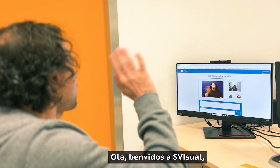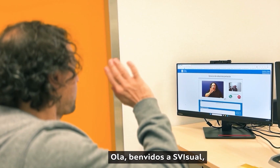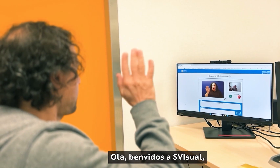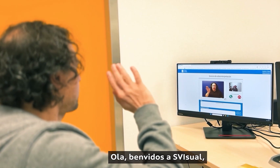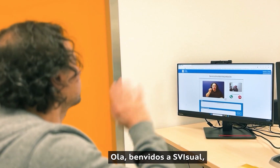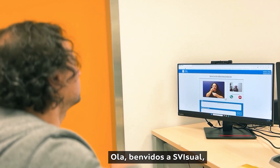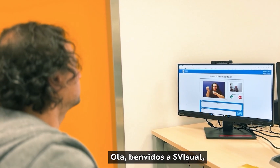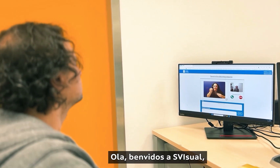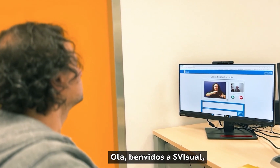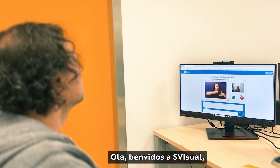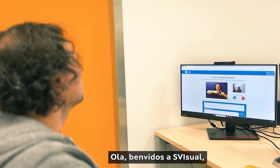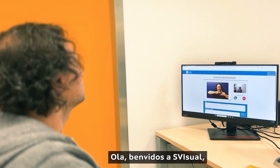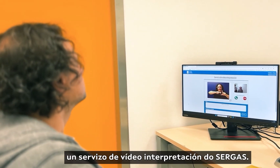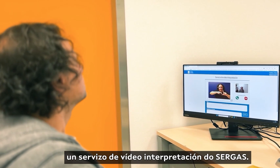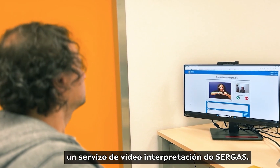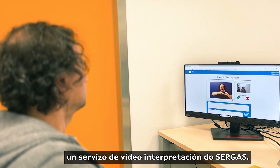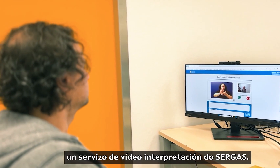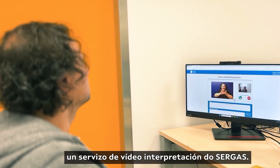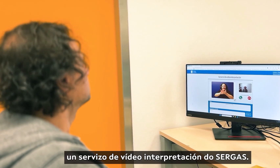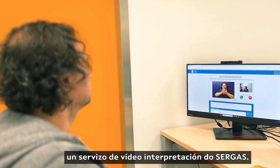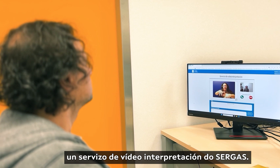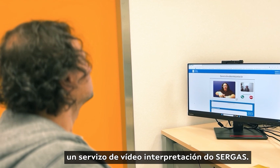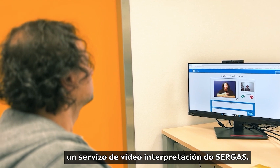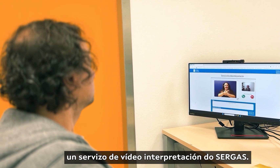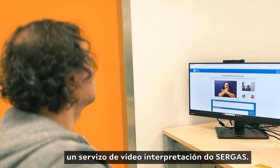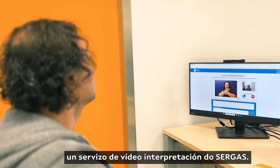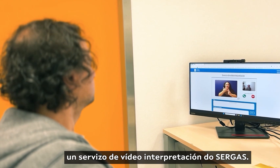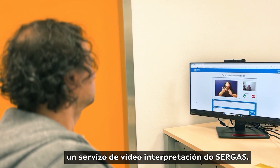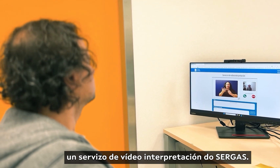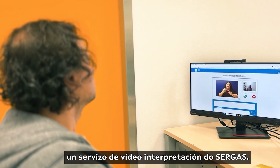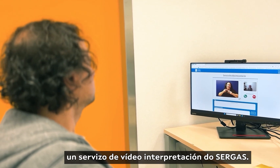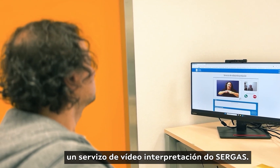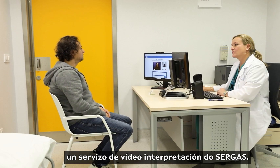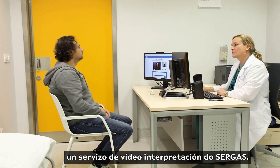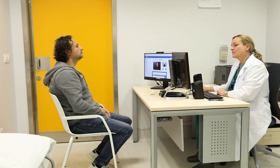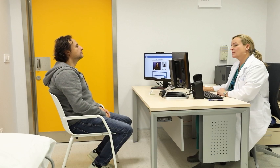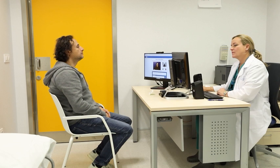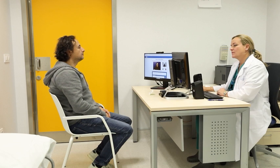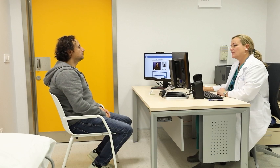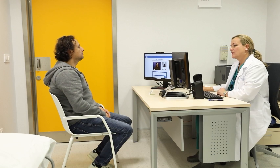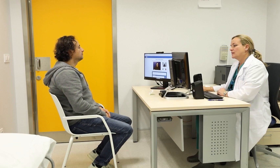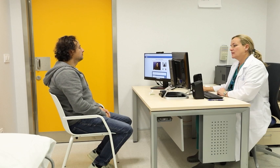Hola, bienvenidos a Asfisual, un servicio de videointerpretación del SELVAS.